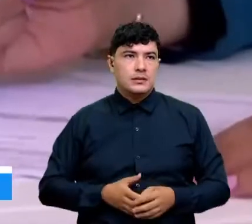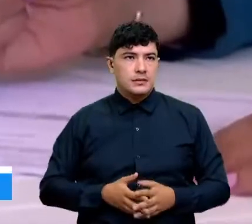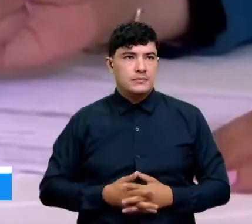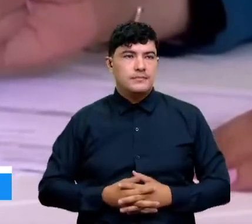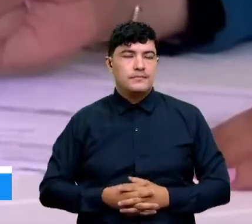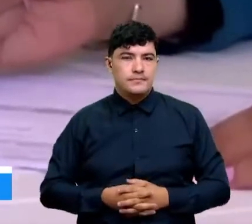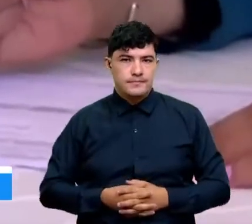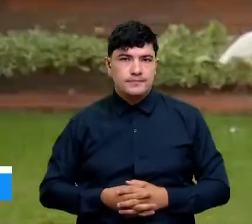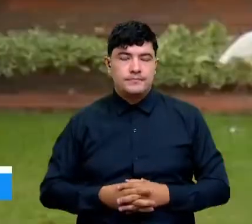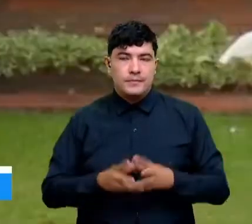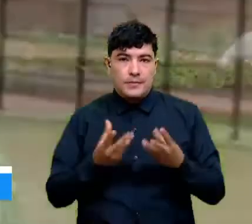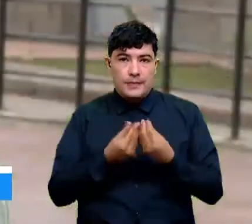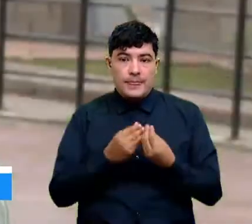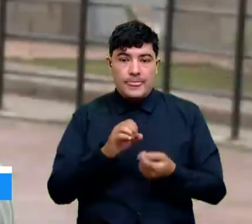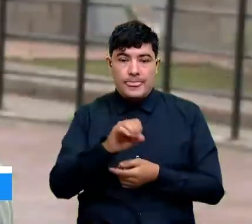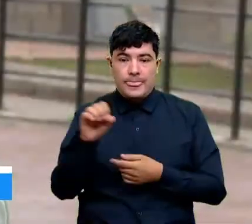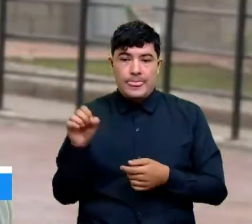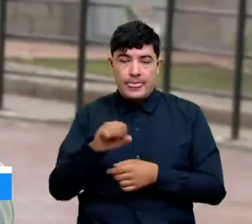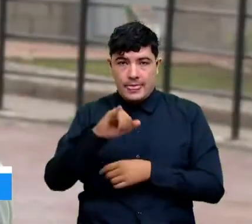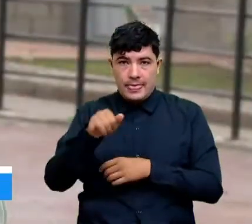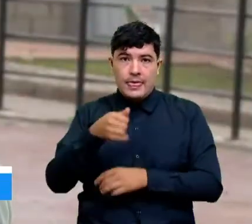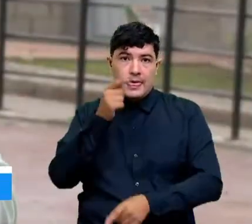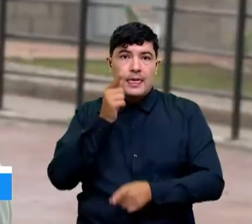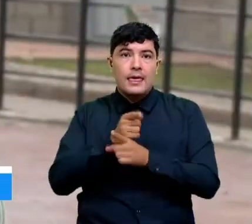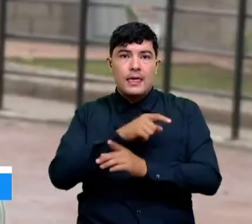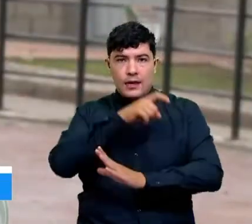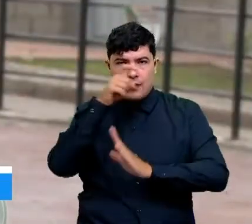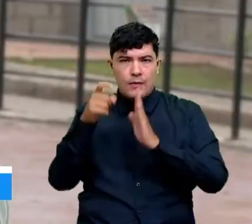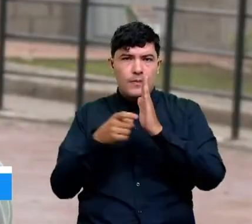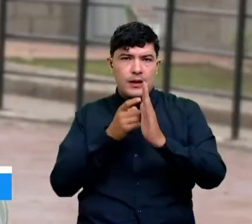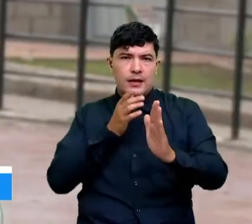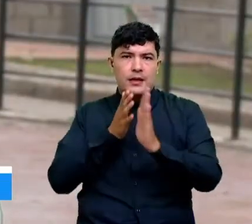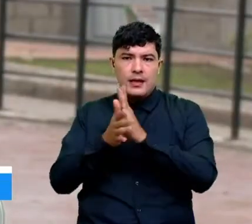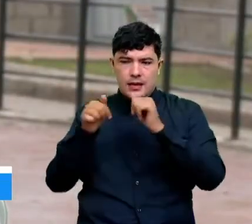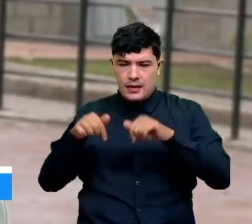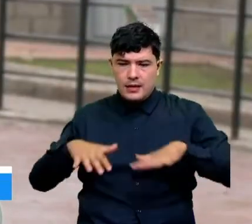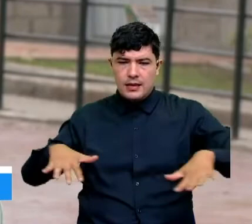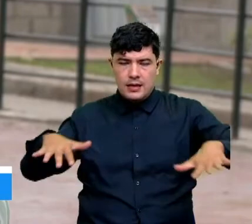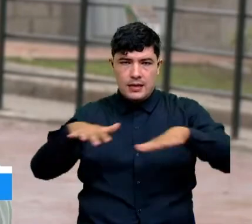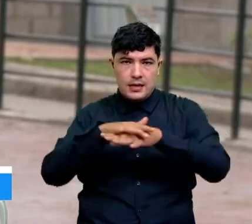Pues bien, compañeros y televidentes, esta es la información que a esta hora generamos desde la